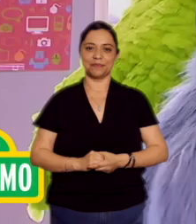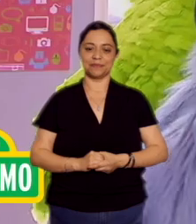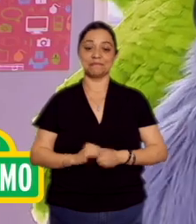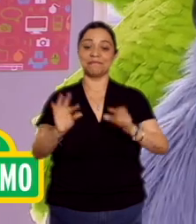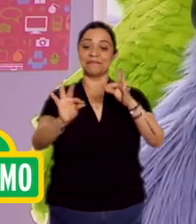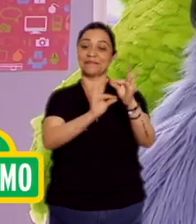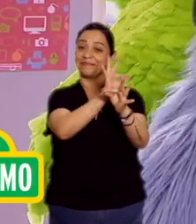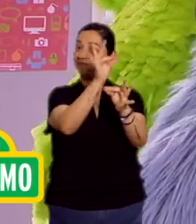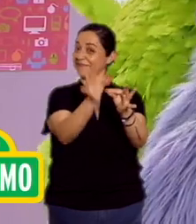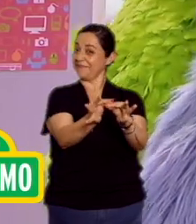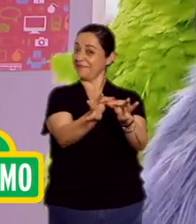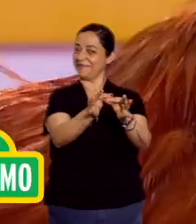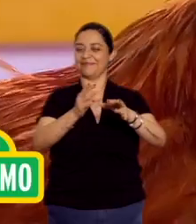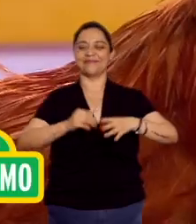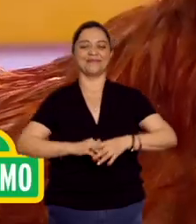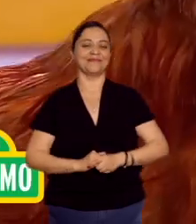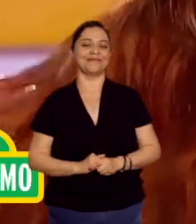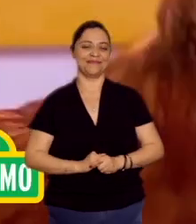¡Listo!